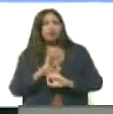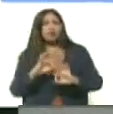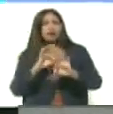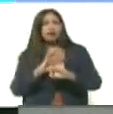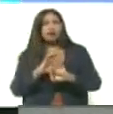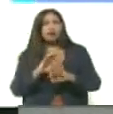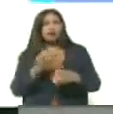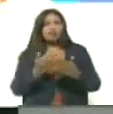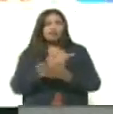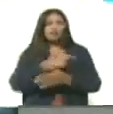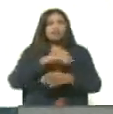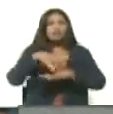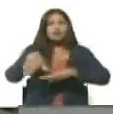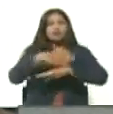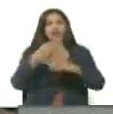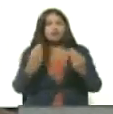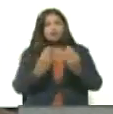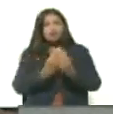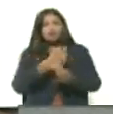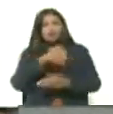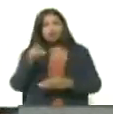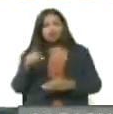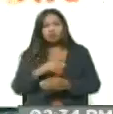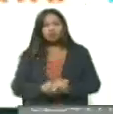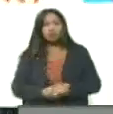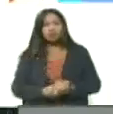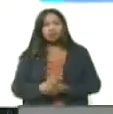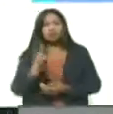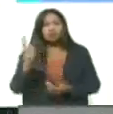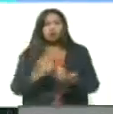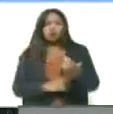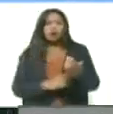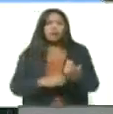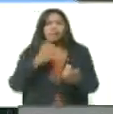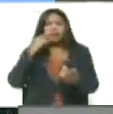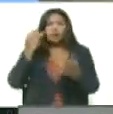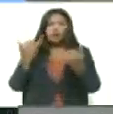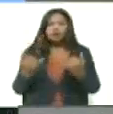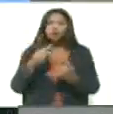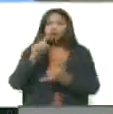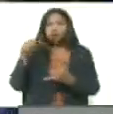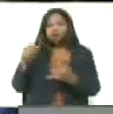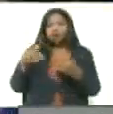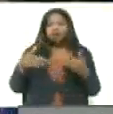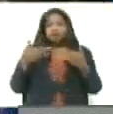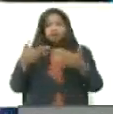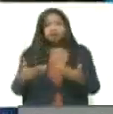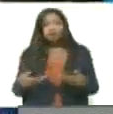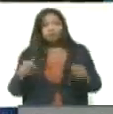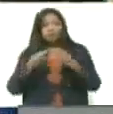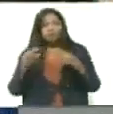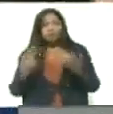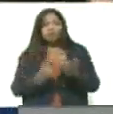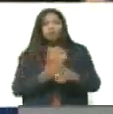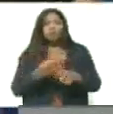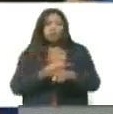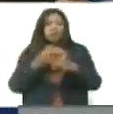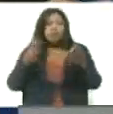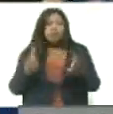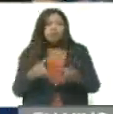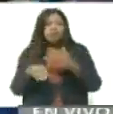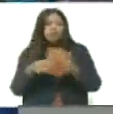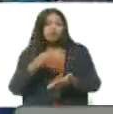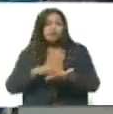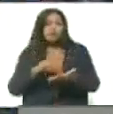junto a ustedes, de un hermano que ustedes cedieron como gobernador del estado